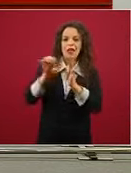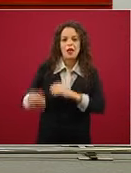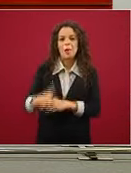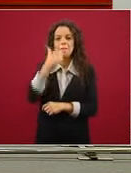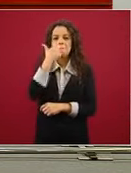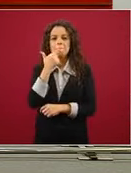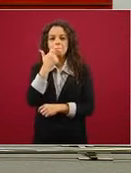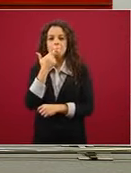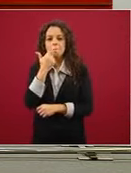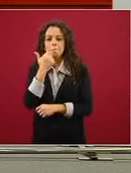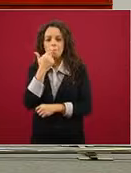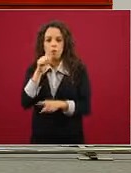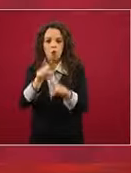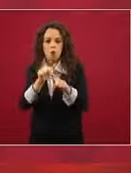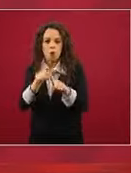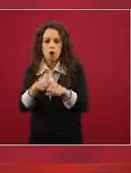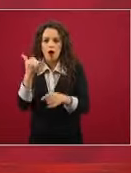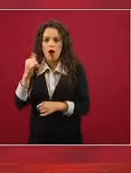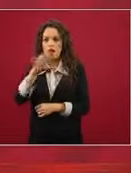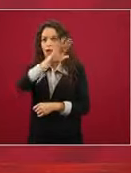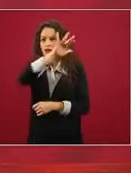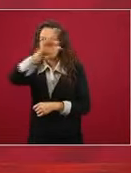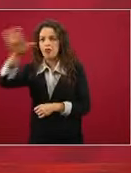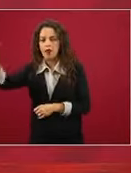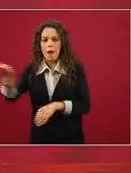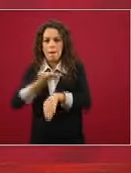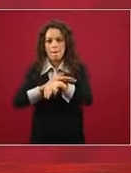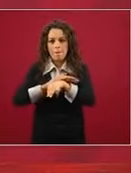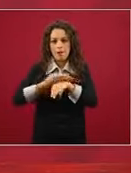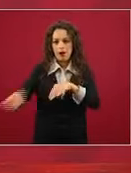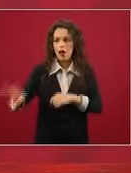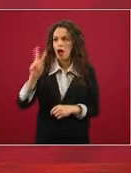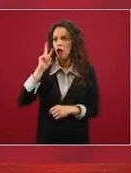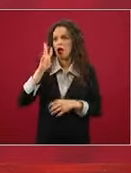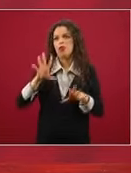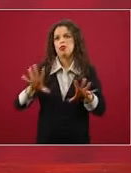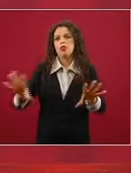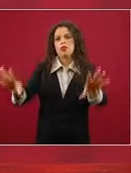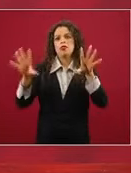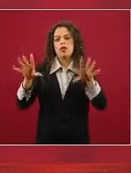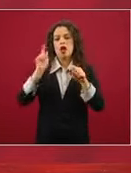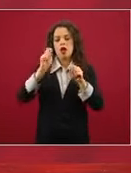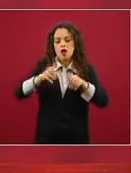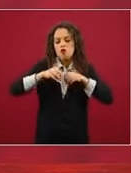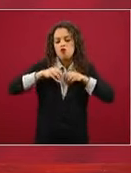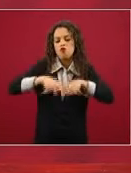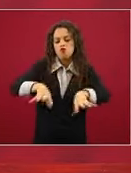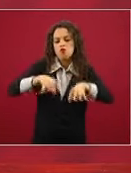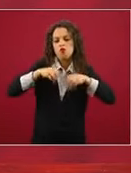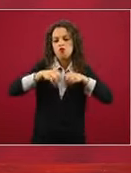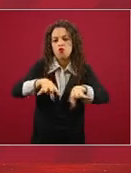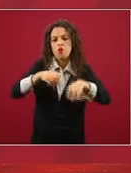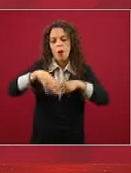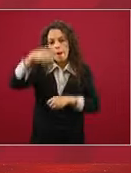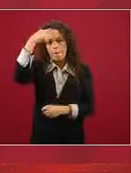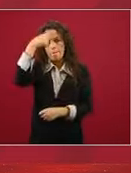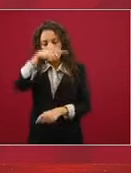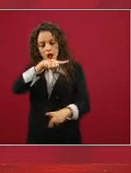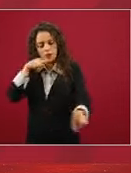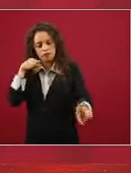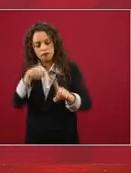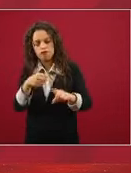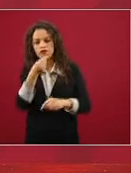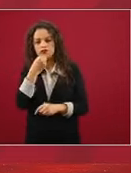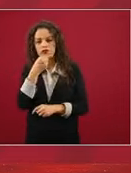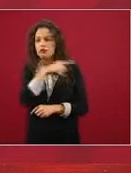letras blancas, en fin, por todos lados una penetración de la publicidad dirigida a niñas y niños, lo